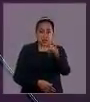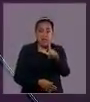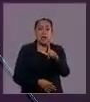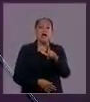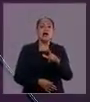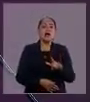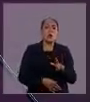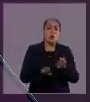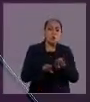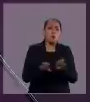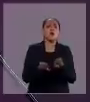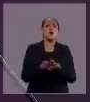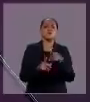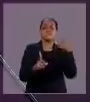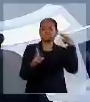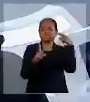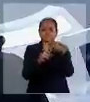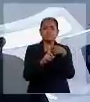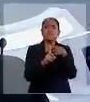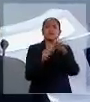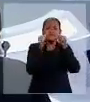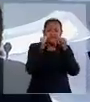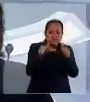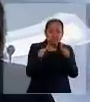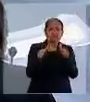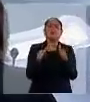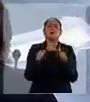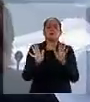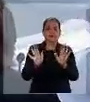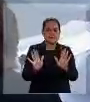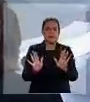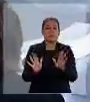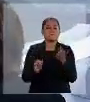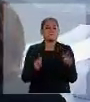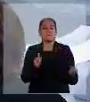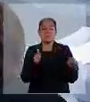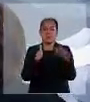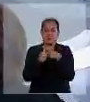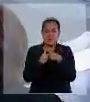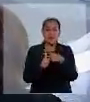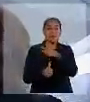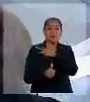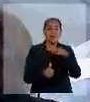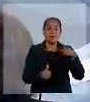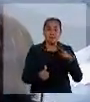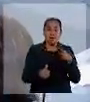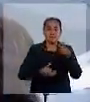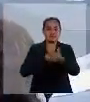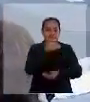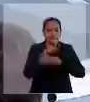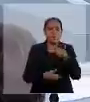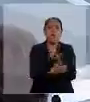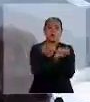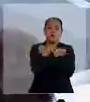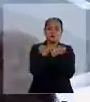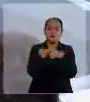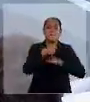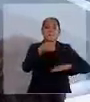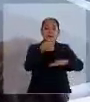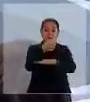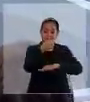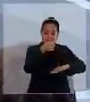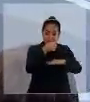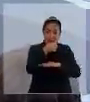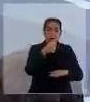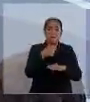segmento al que le apostaría. Y la verdad es que uno tiene que empezar por el primero. Tenemos que empezar por educación preescolar, seguir por la educación